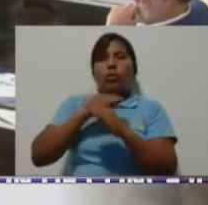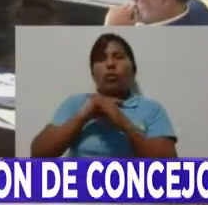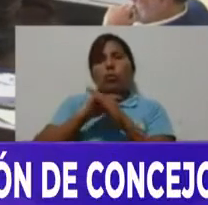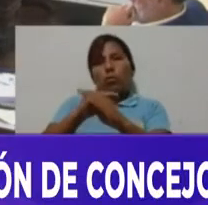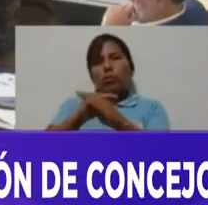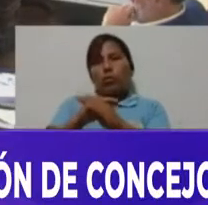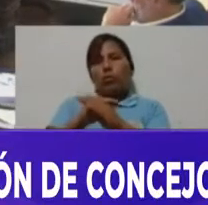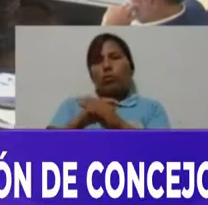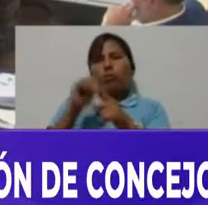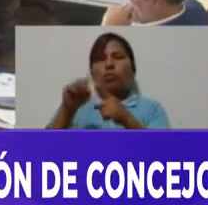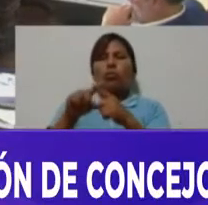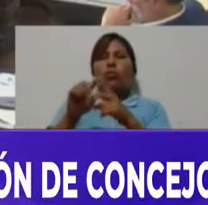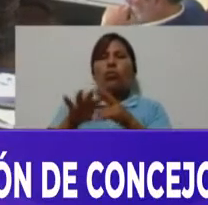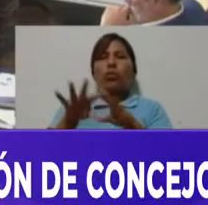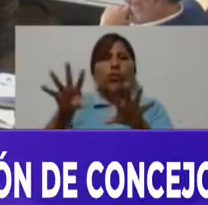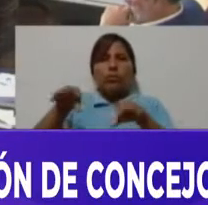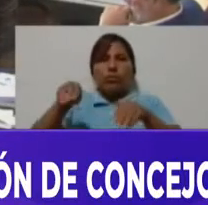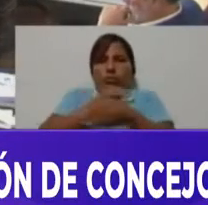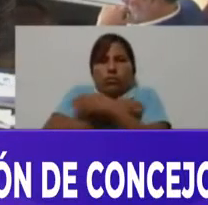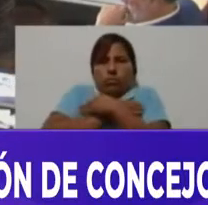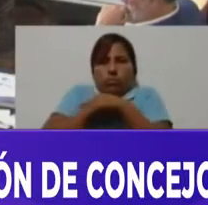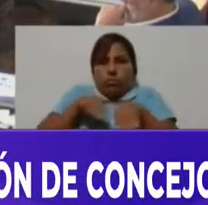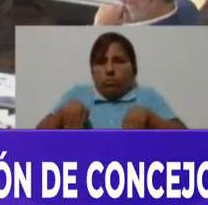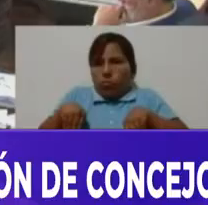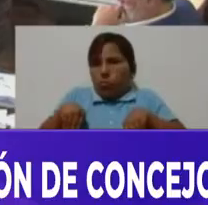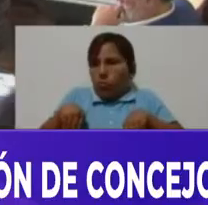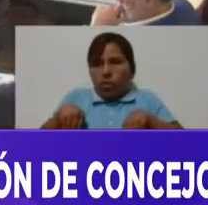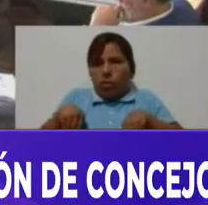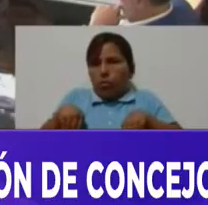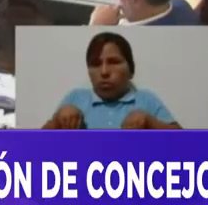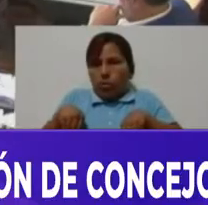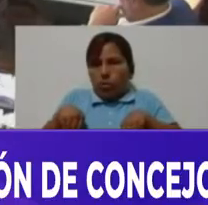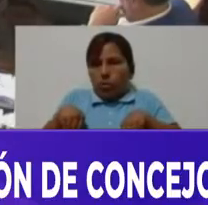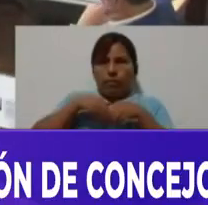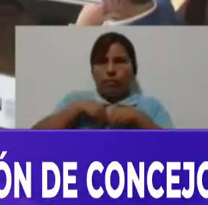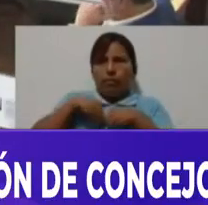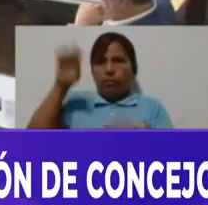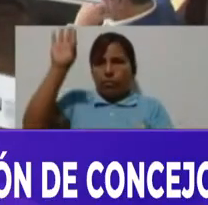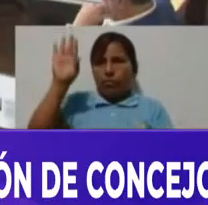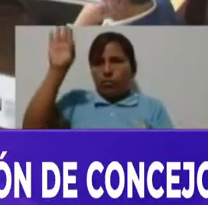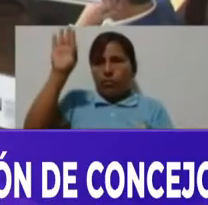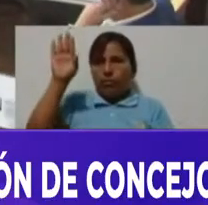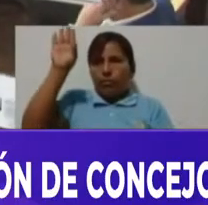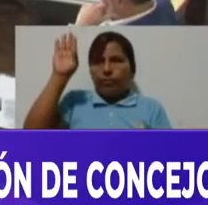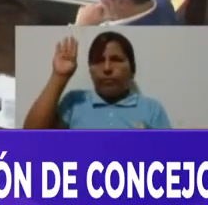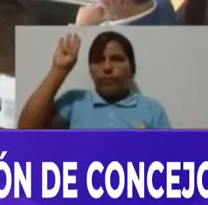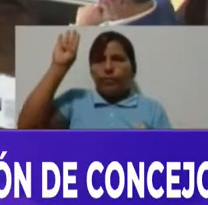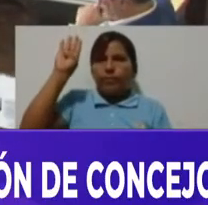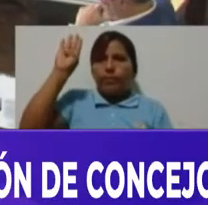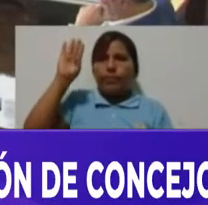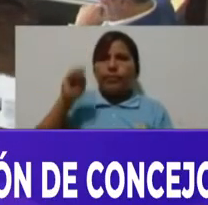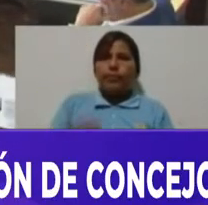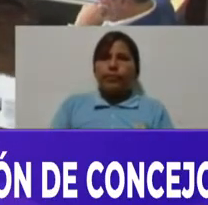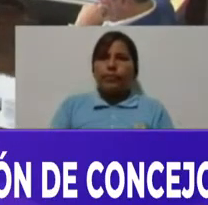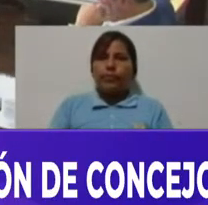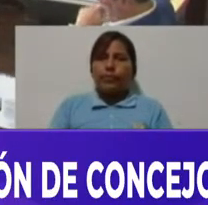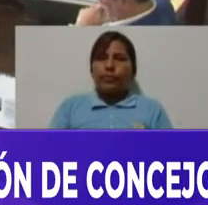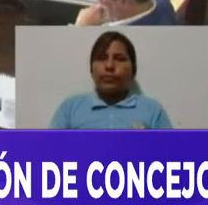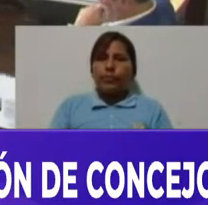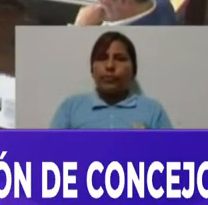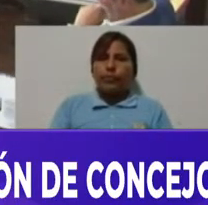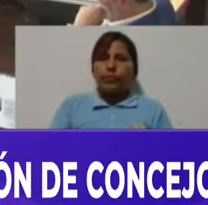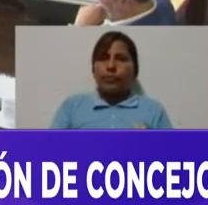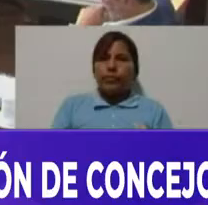sesión, no se alcanzaron los votos necesarios para suspender a Julio Gagó. A favor solo votaron 19 regidores, entre ellos